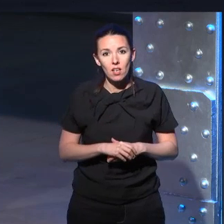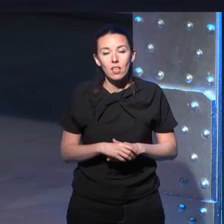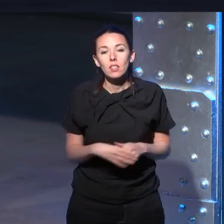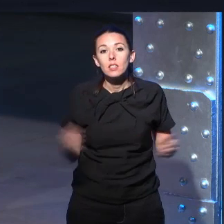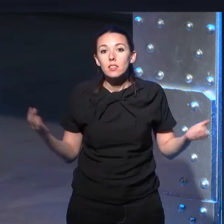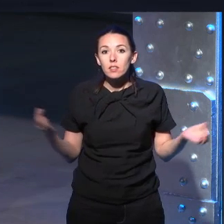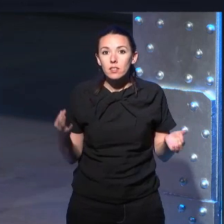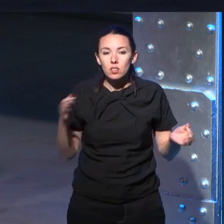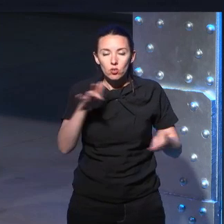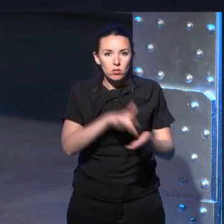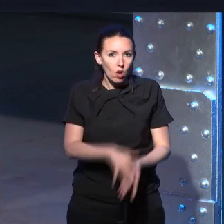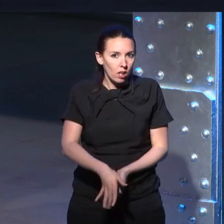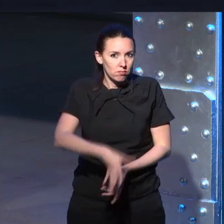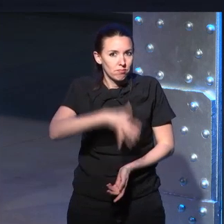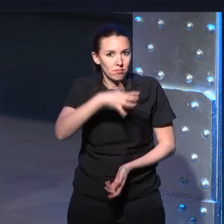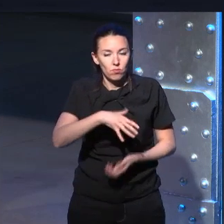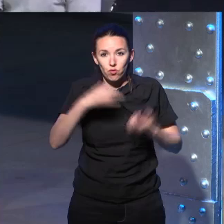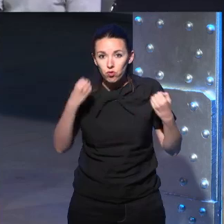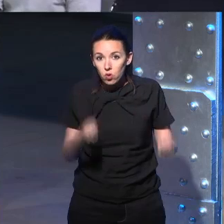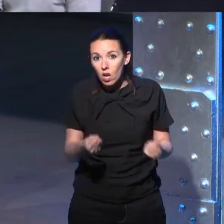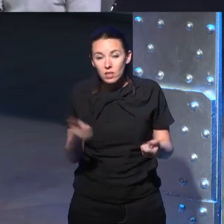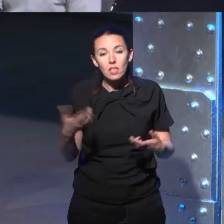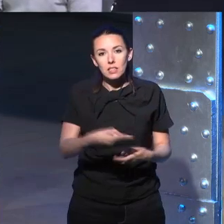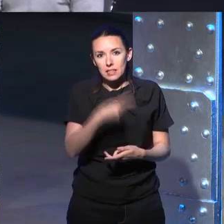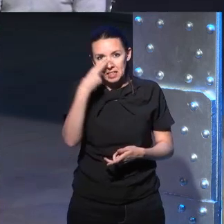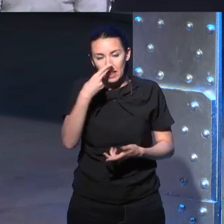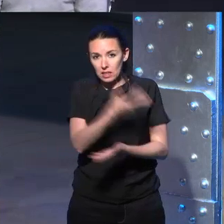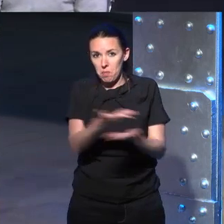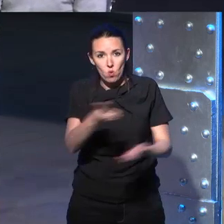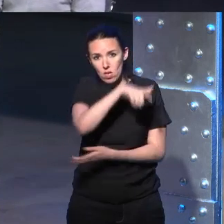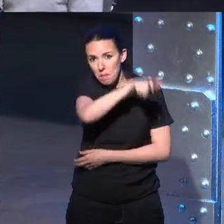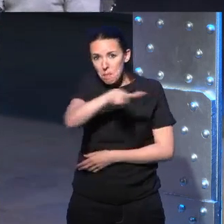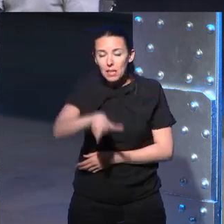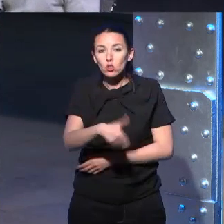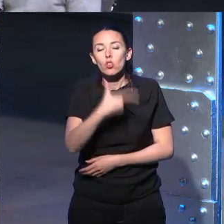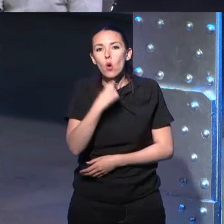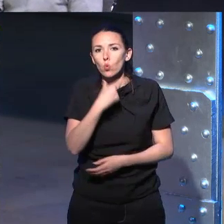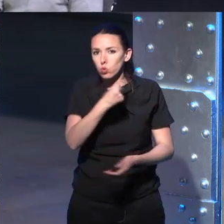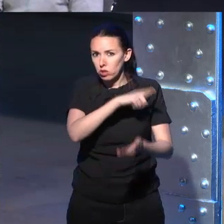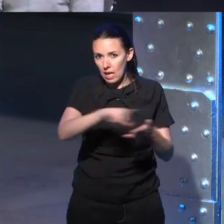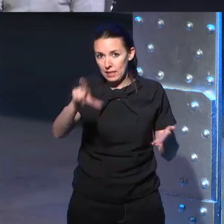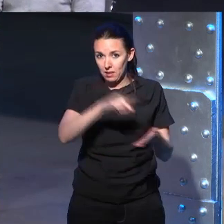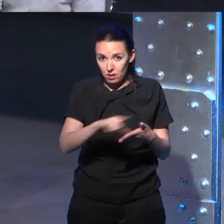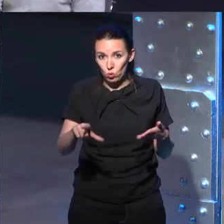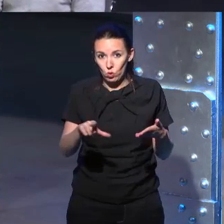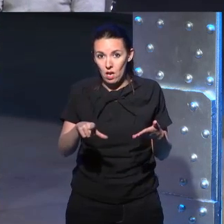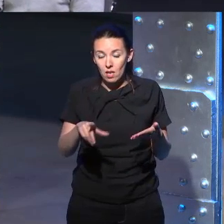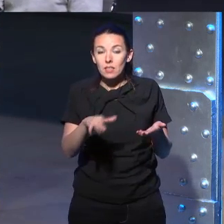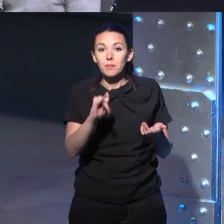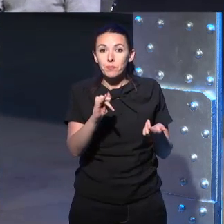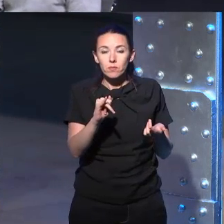es monumental y es interesante para cualquier persona que le guste la literatura. Y